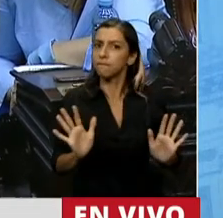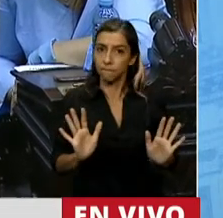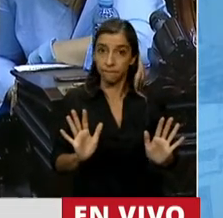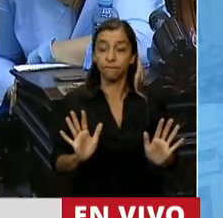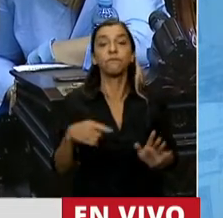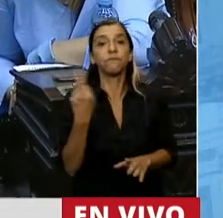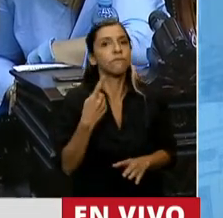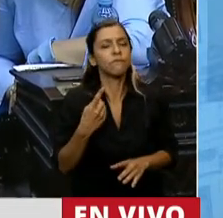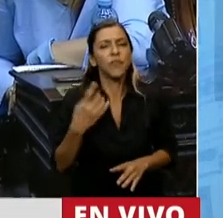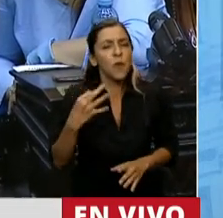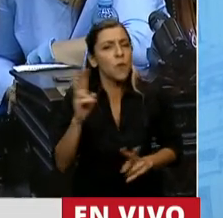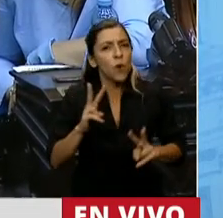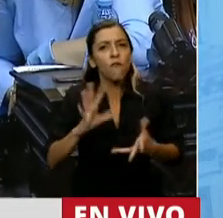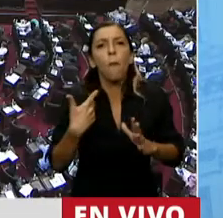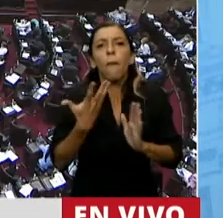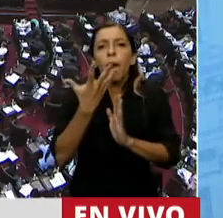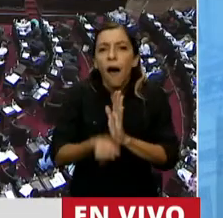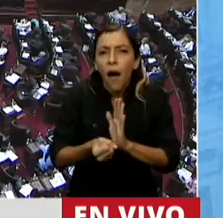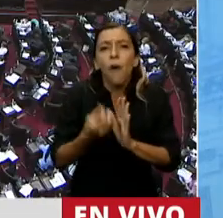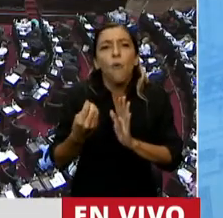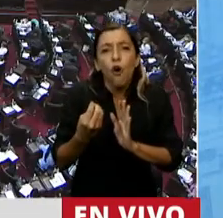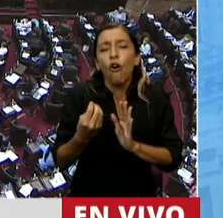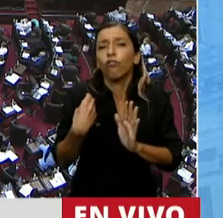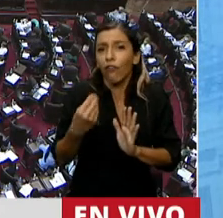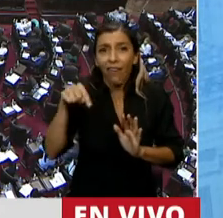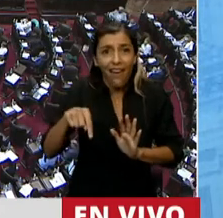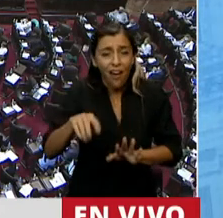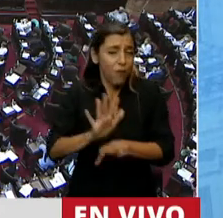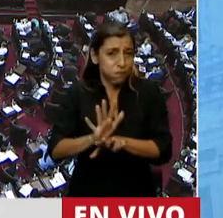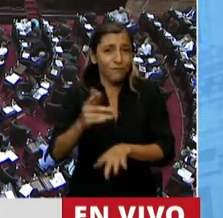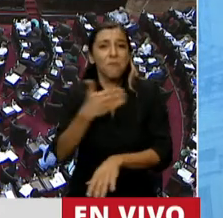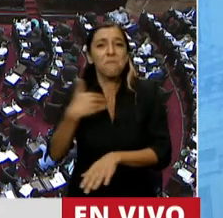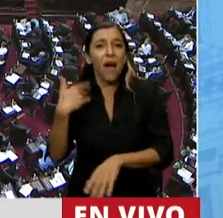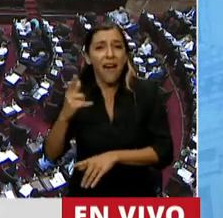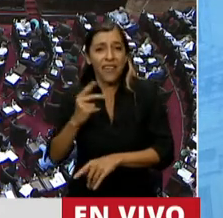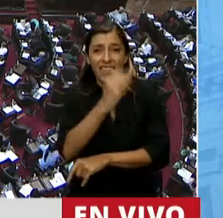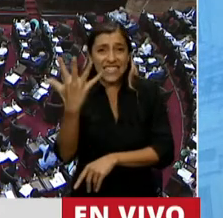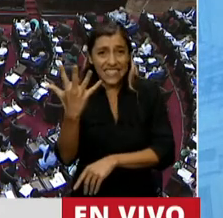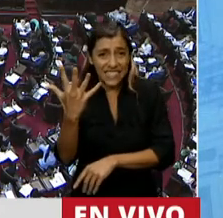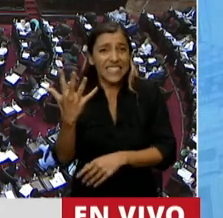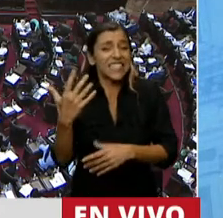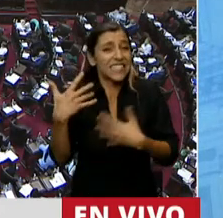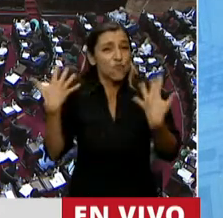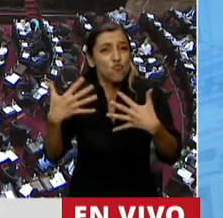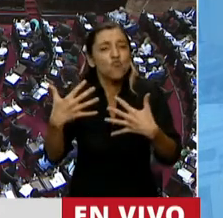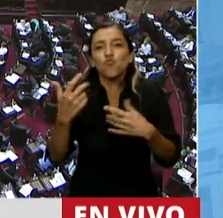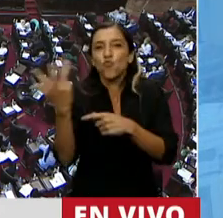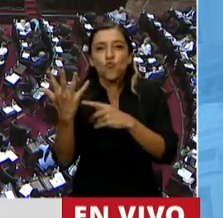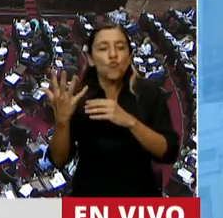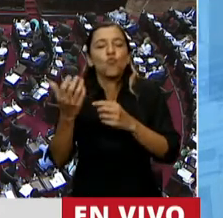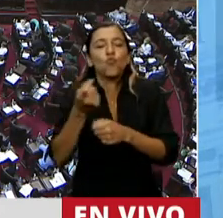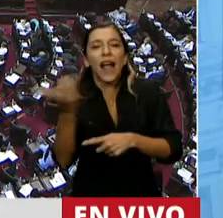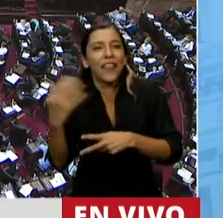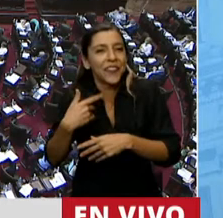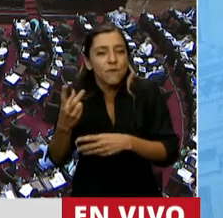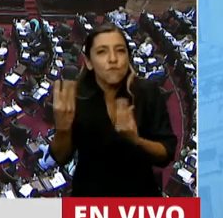el aborto es una de las primeras 5 causas de mortalidad materna en la Argentina. Hace muchos años, señor presidente,